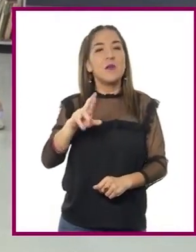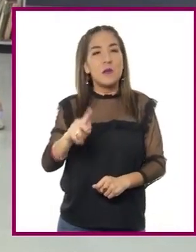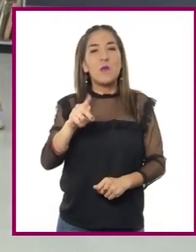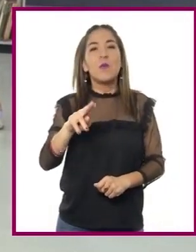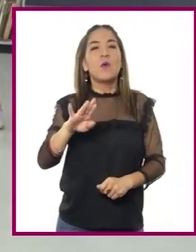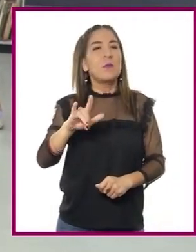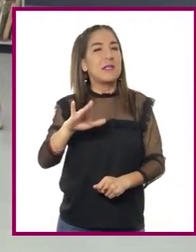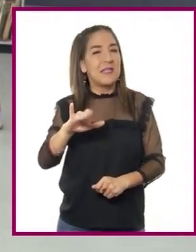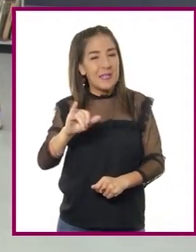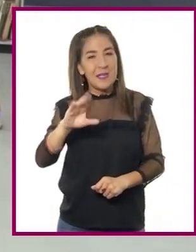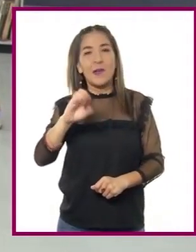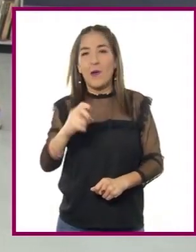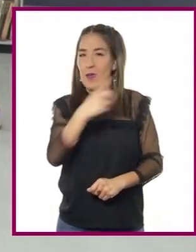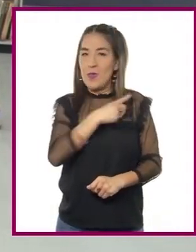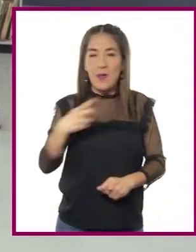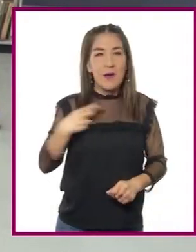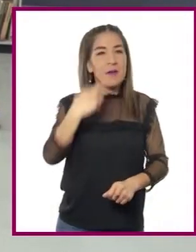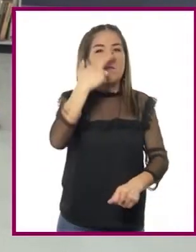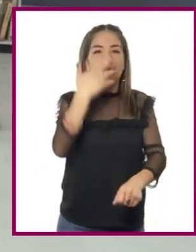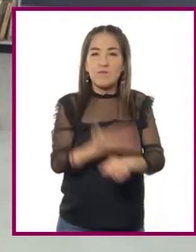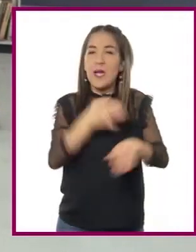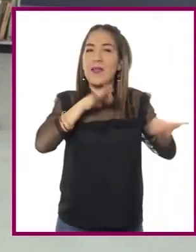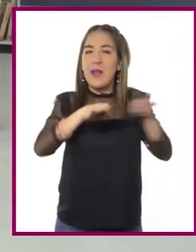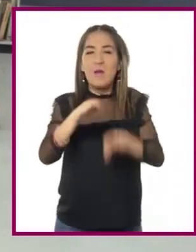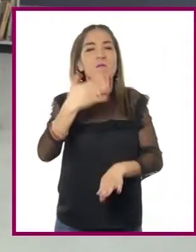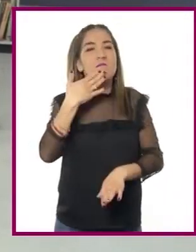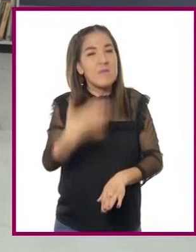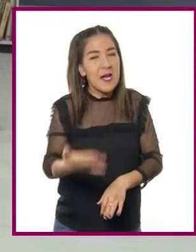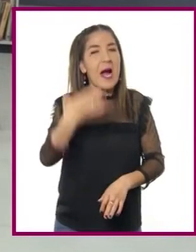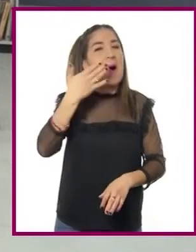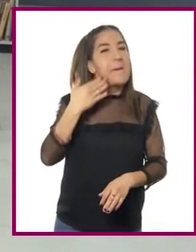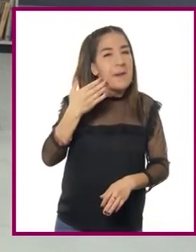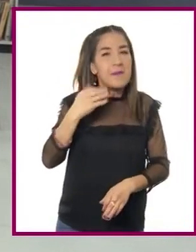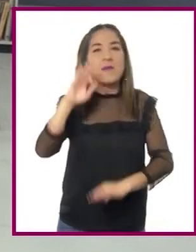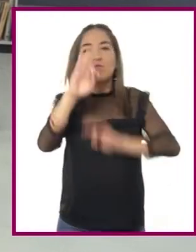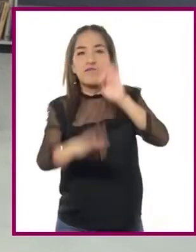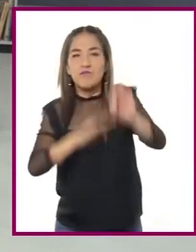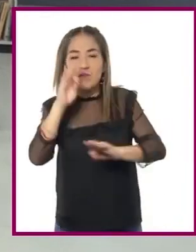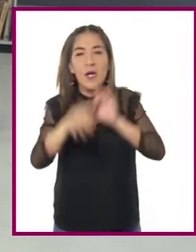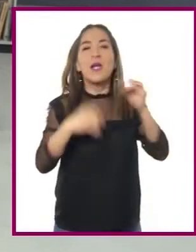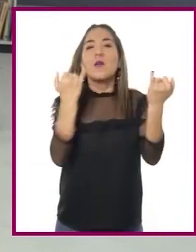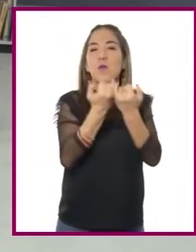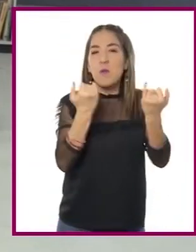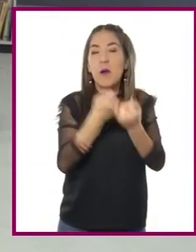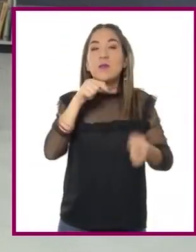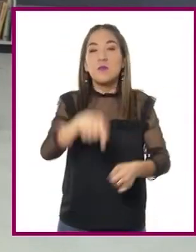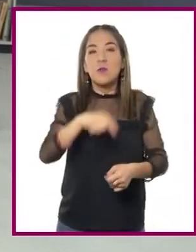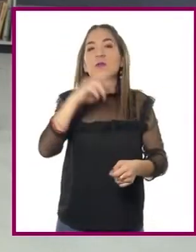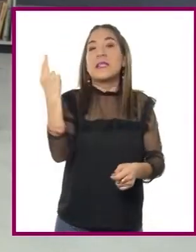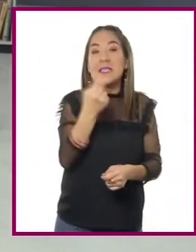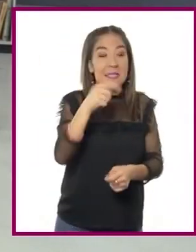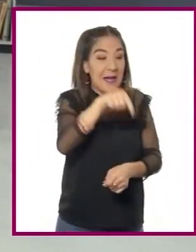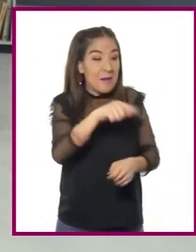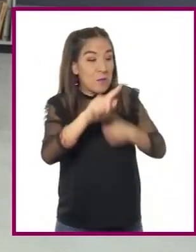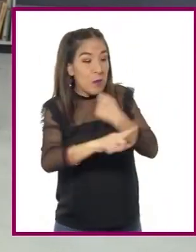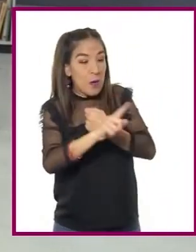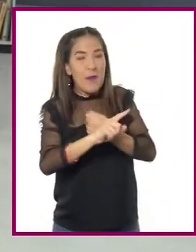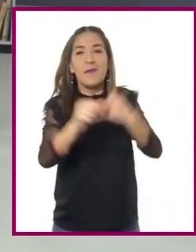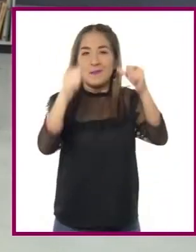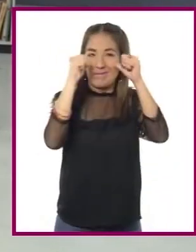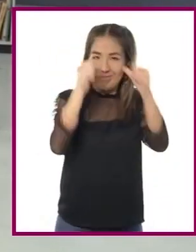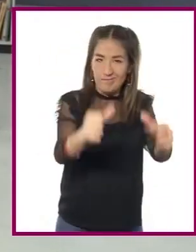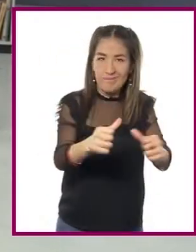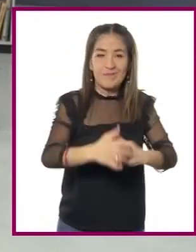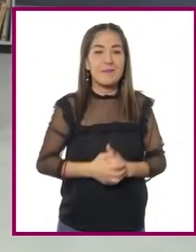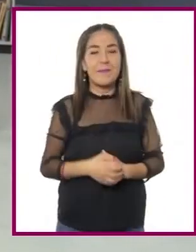de calidad, amable y que procure cubrir las necesidades de la población a quien atiende. Así